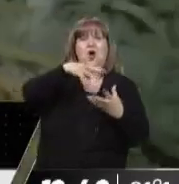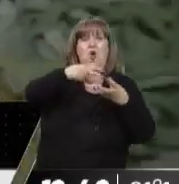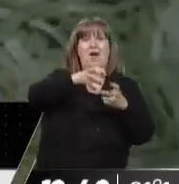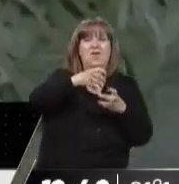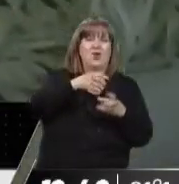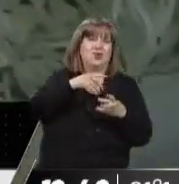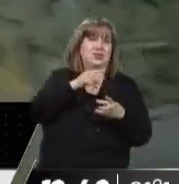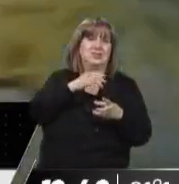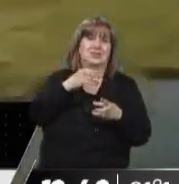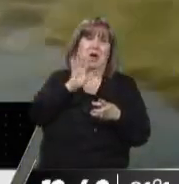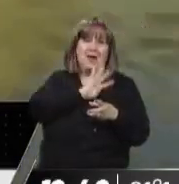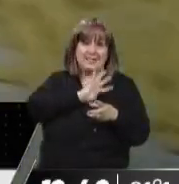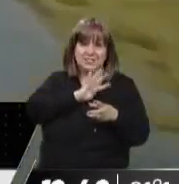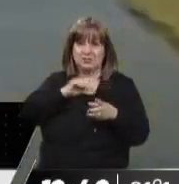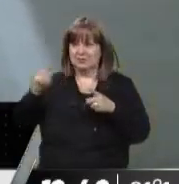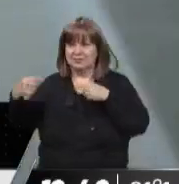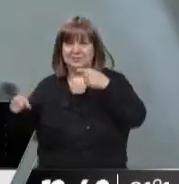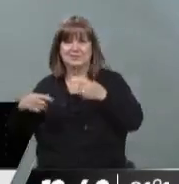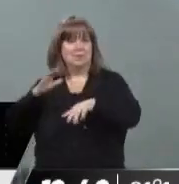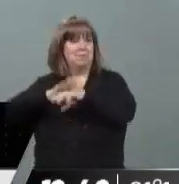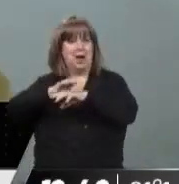casero, obviamente? Todo, todo casero.